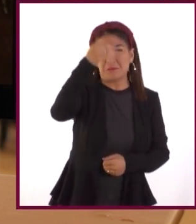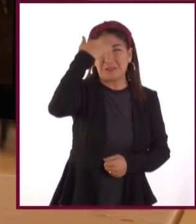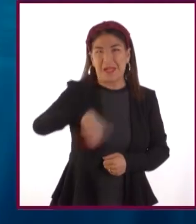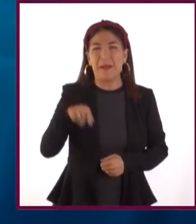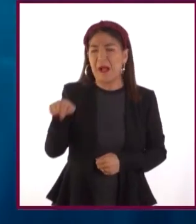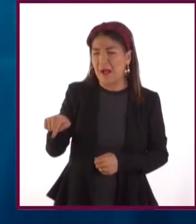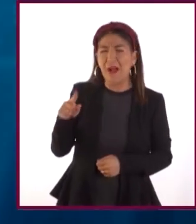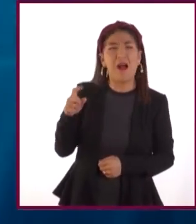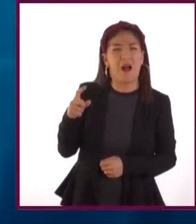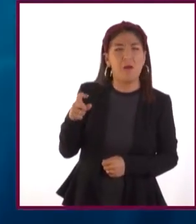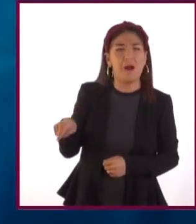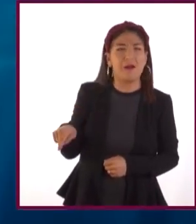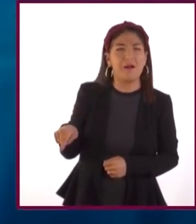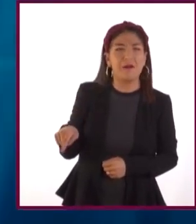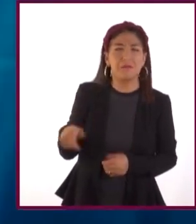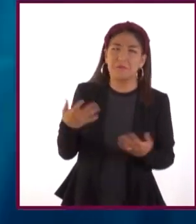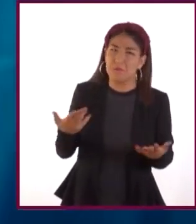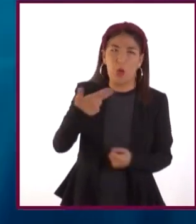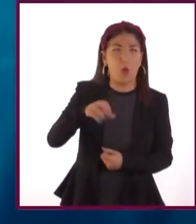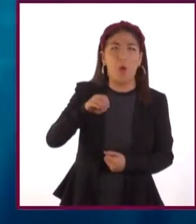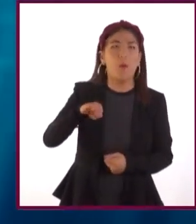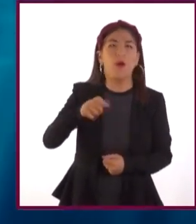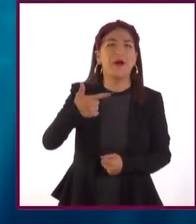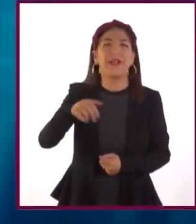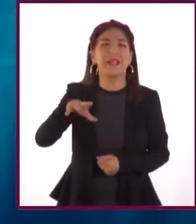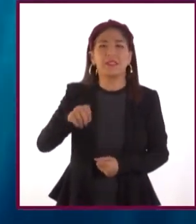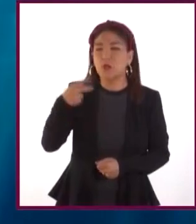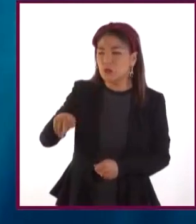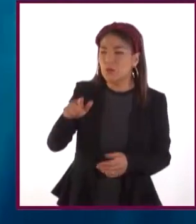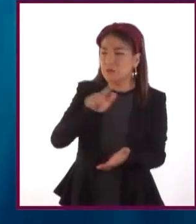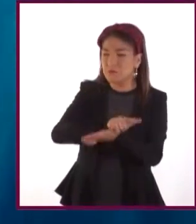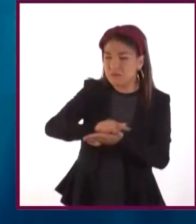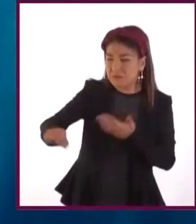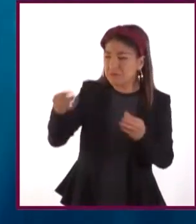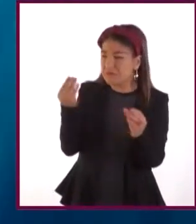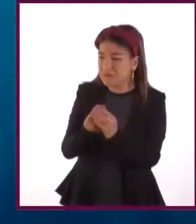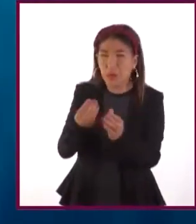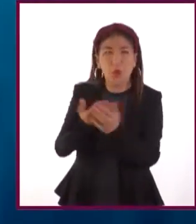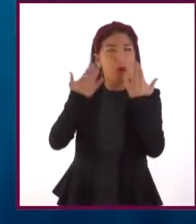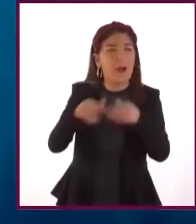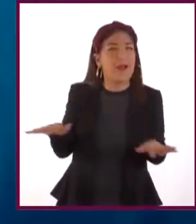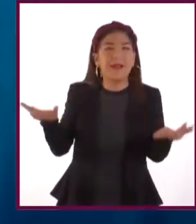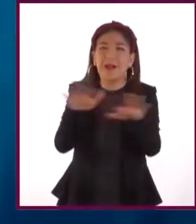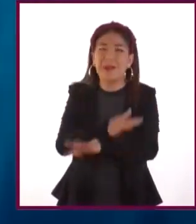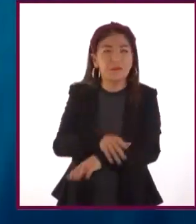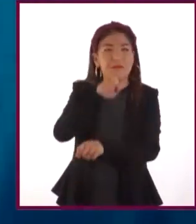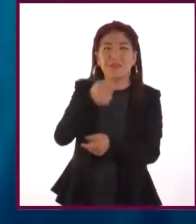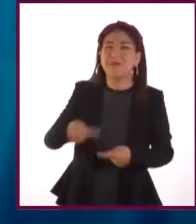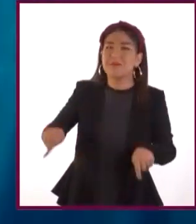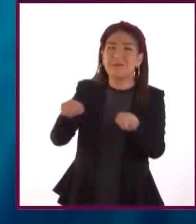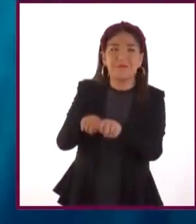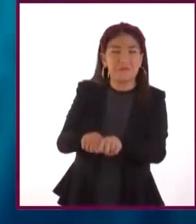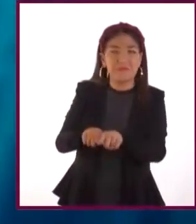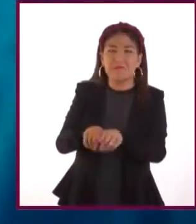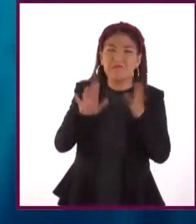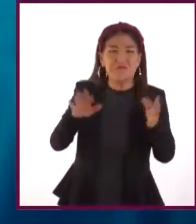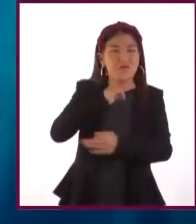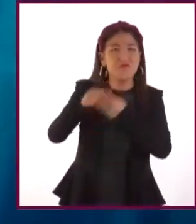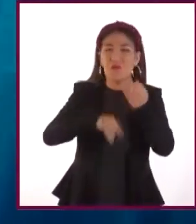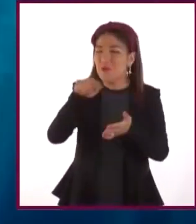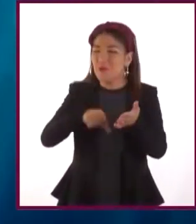material homogéneo, dependiendo de cuál sea el área que se le pregunte, te va a contestar una cosa u otra. Entonces, para poner un